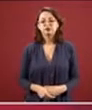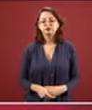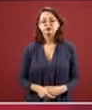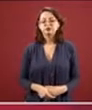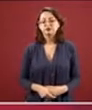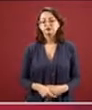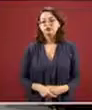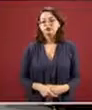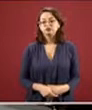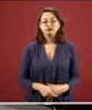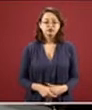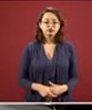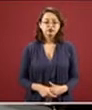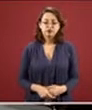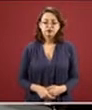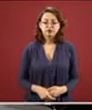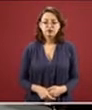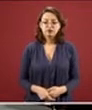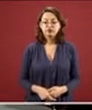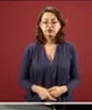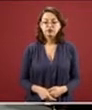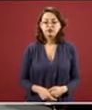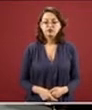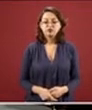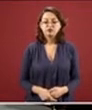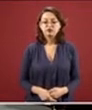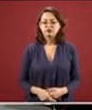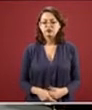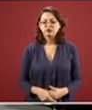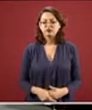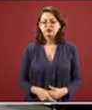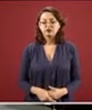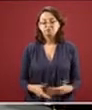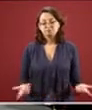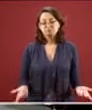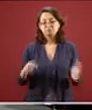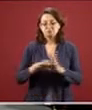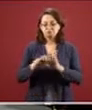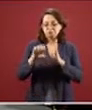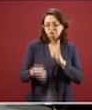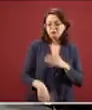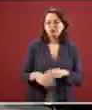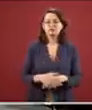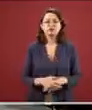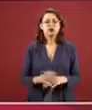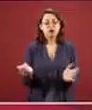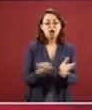el predial. Muchos estados no les... Por ejemplo, las